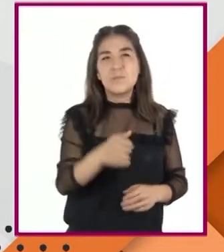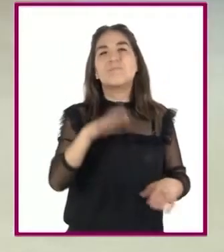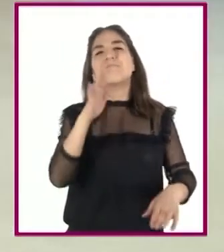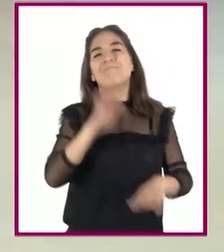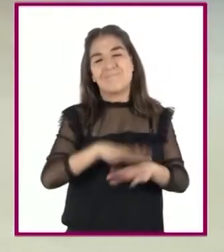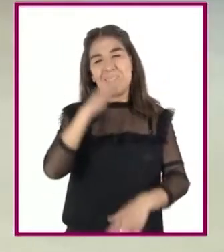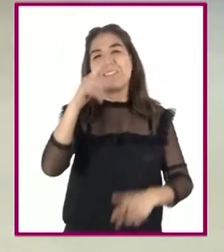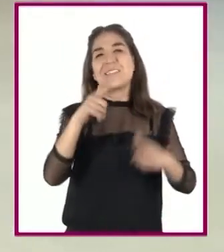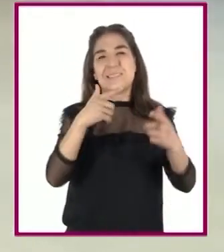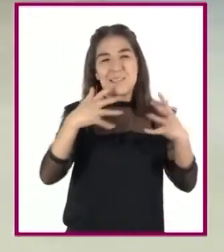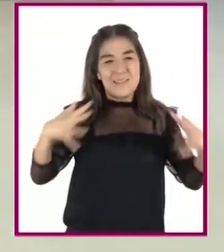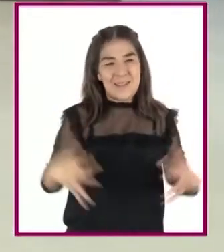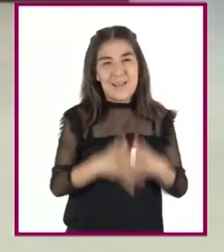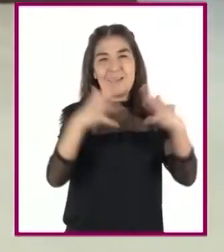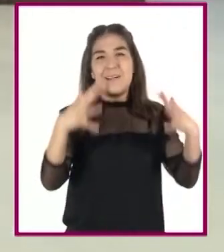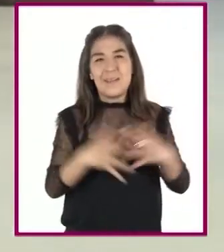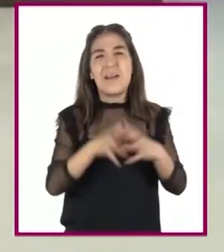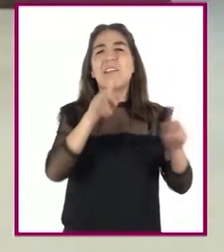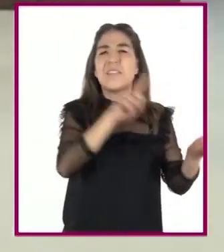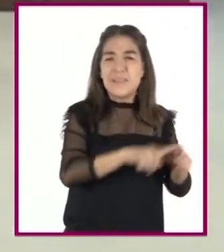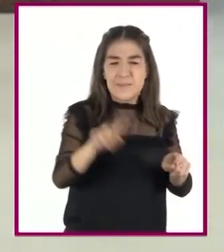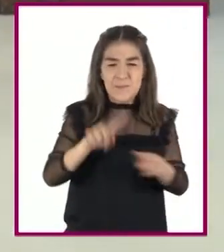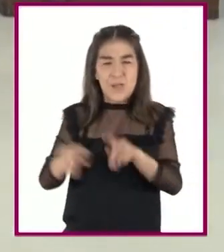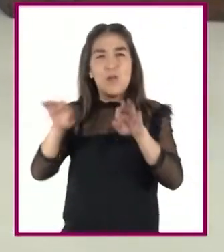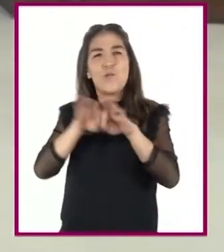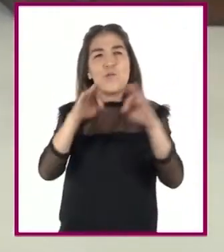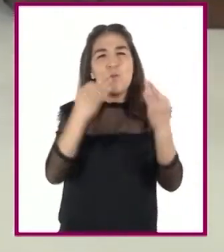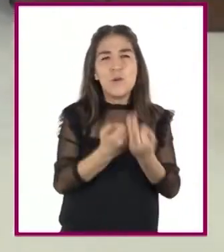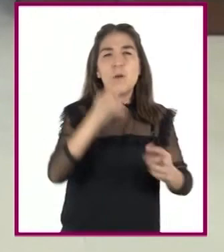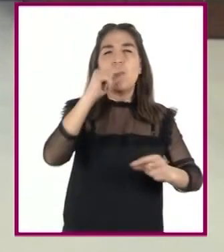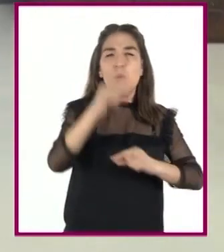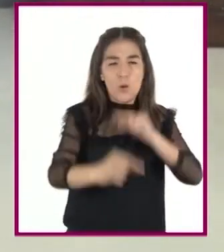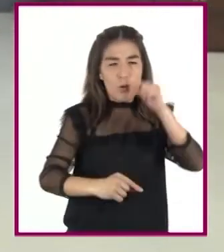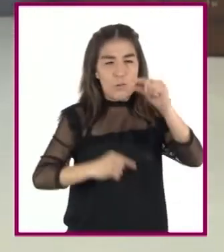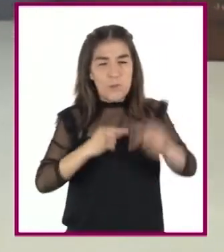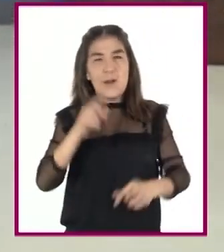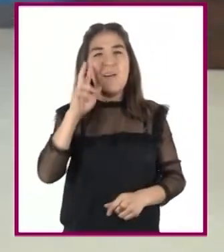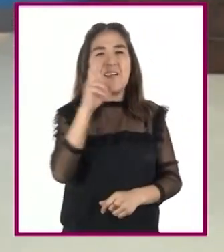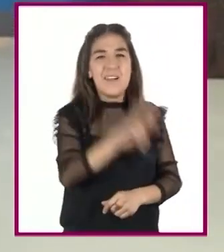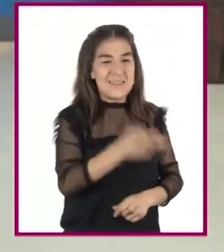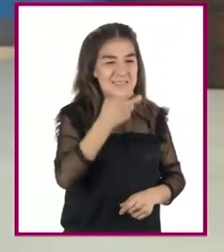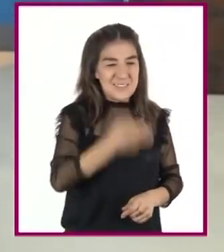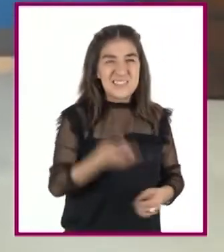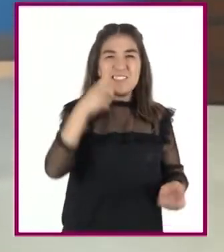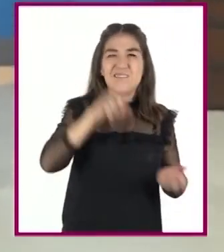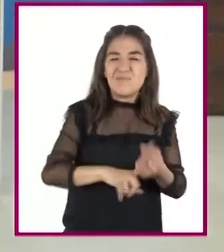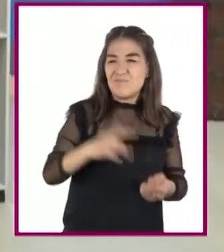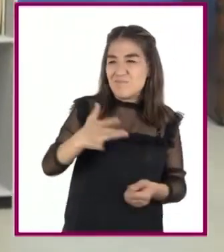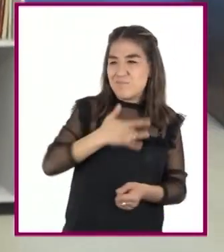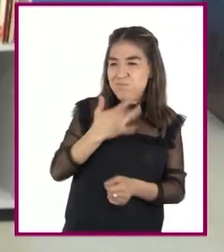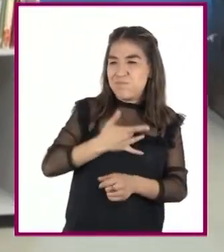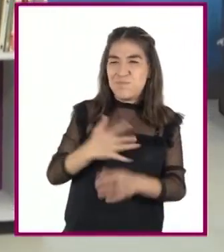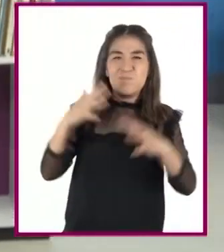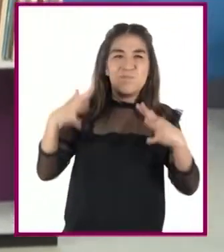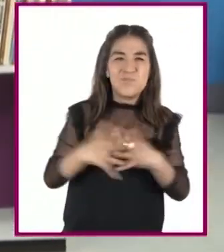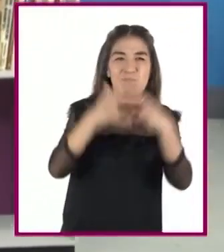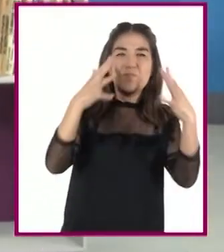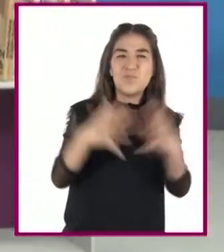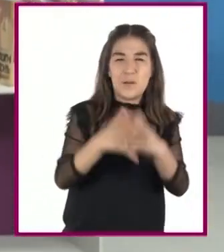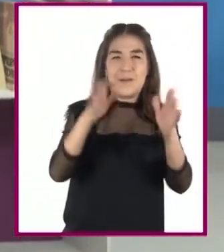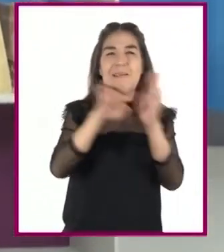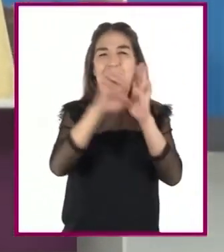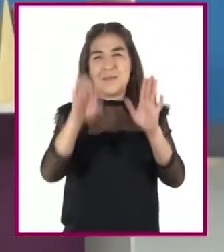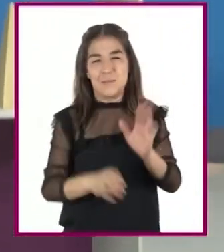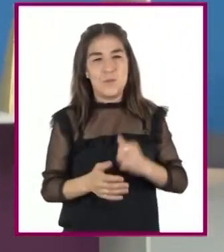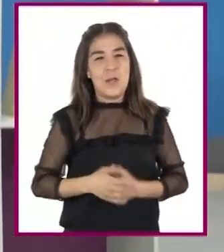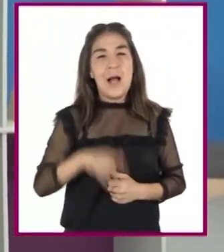Guerra. De diferentes maneras, poco a poco se vieron inmersas las naciones europeas en la guerra. Por ejemplo,